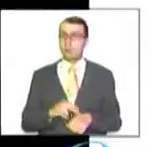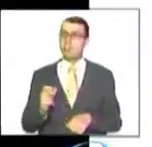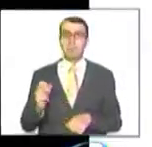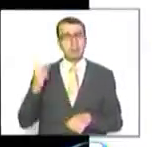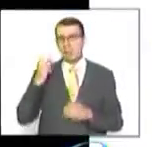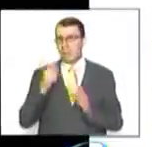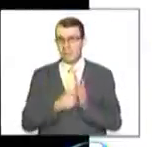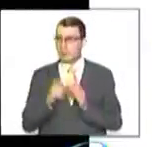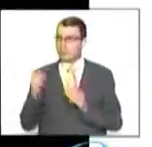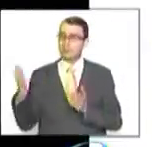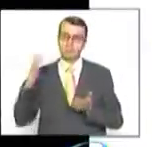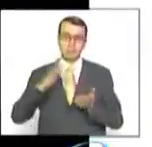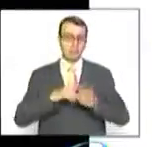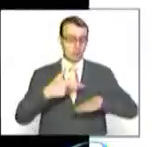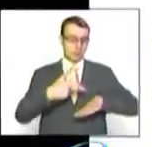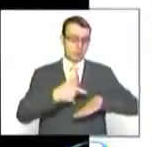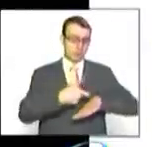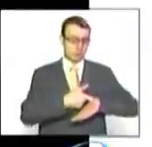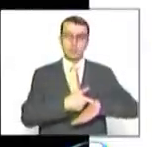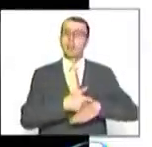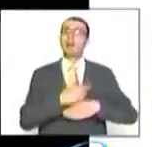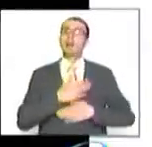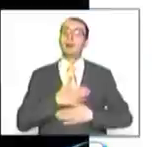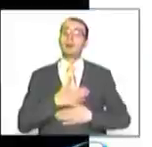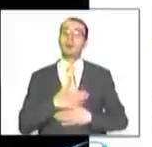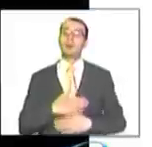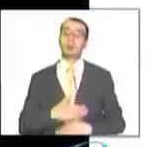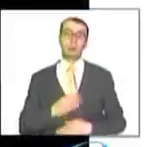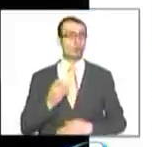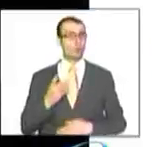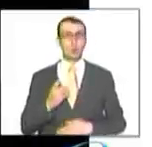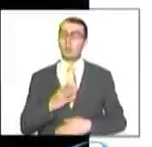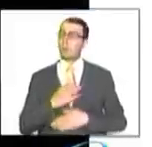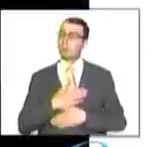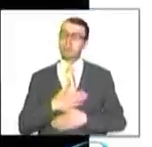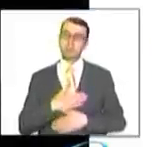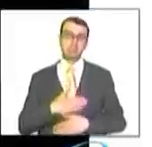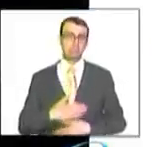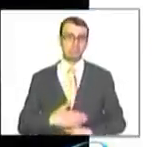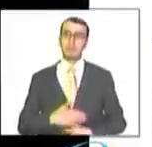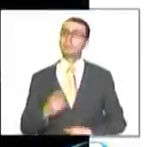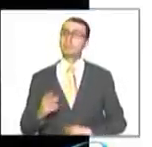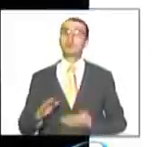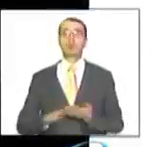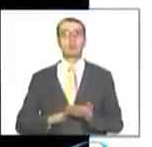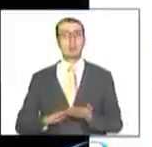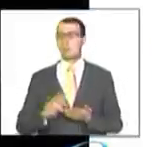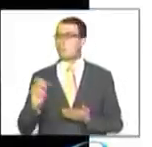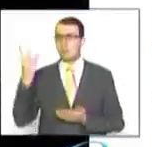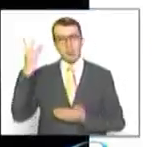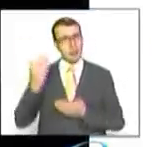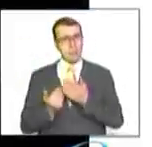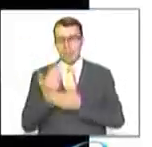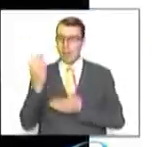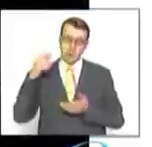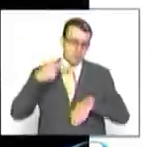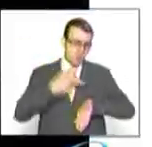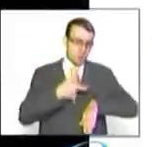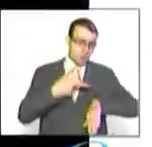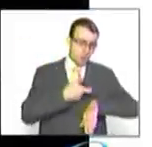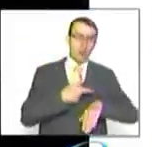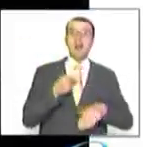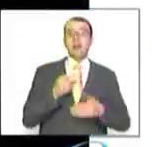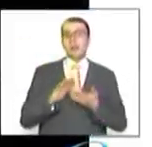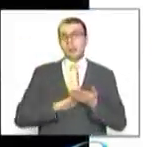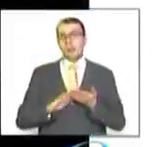primera terapia y empieza a bajar el dolor que le causa la articulación desde las primeras terapias. Miren esta gráfica también